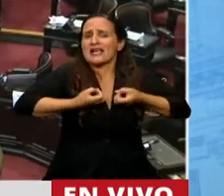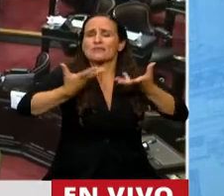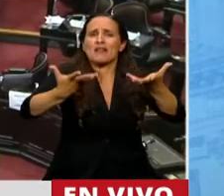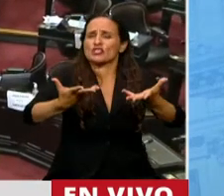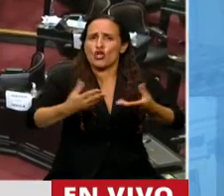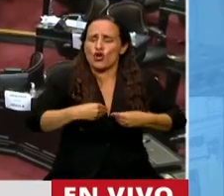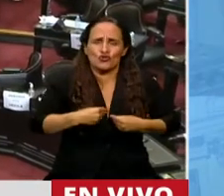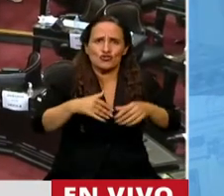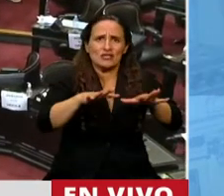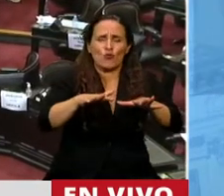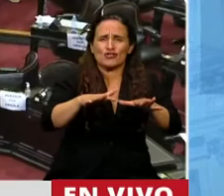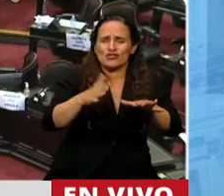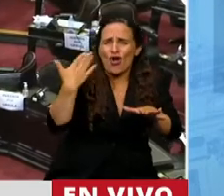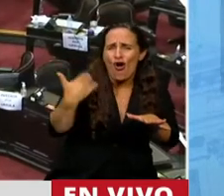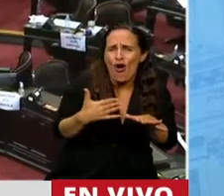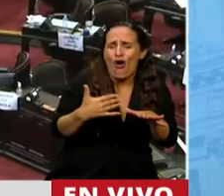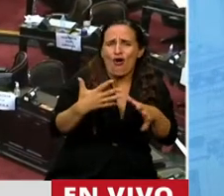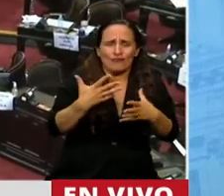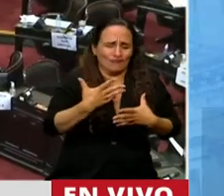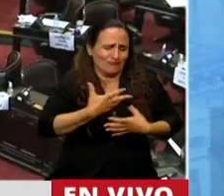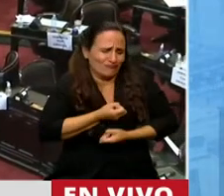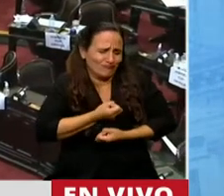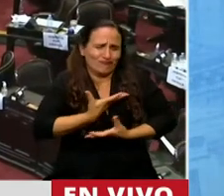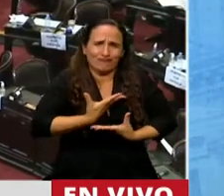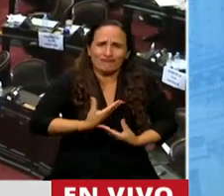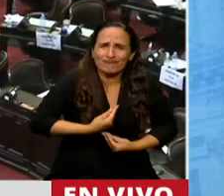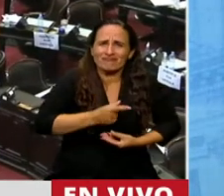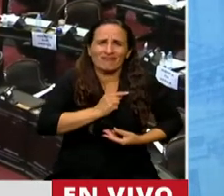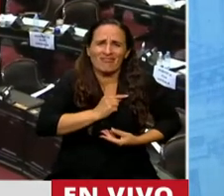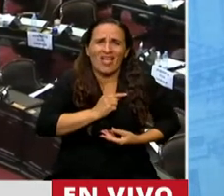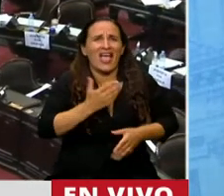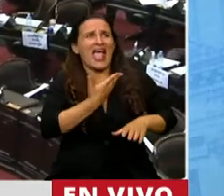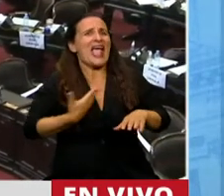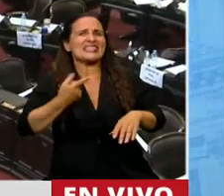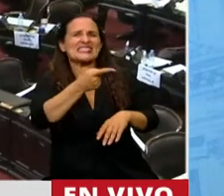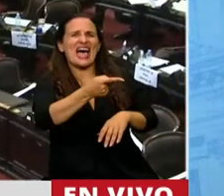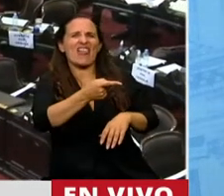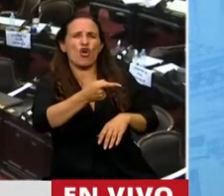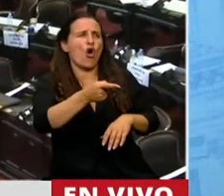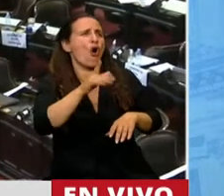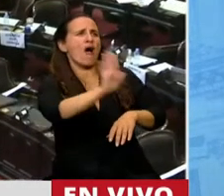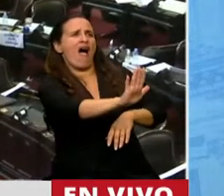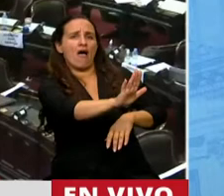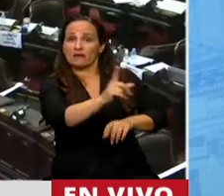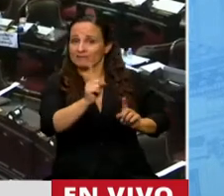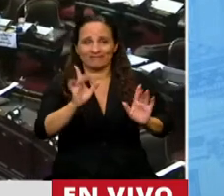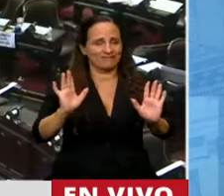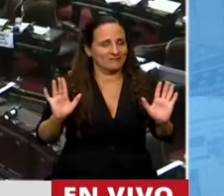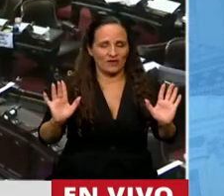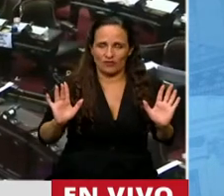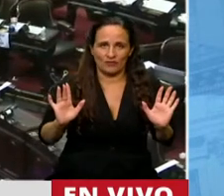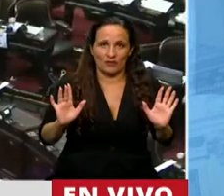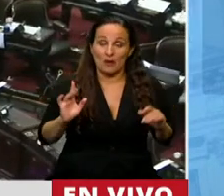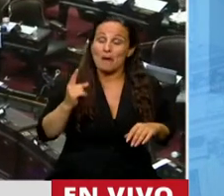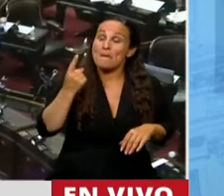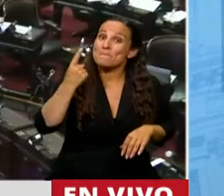toda su situación y todas sus aflicciones sin que desde el Estado pongamos ninguna cortapisa.